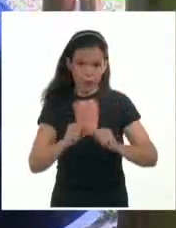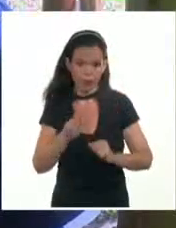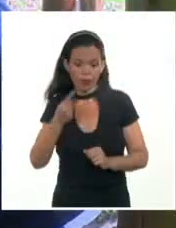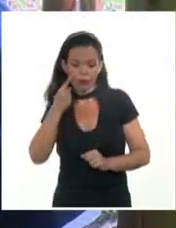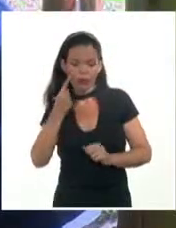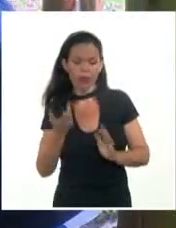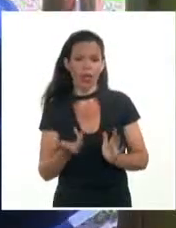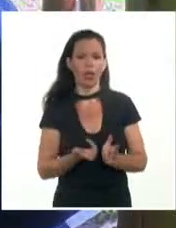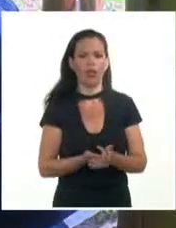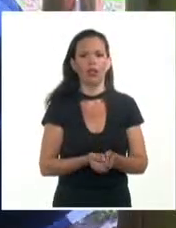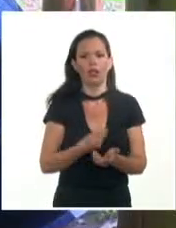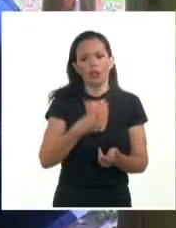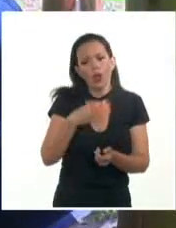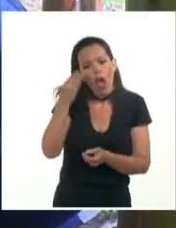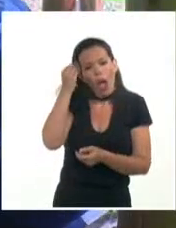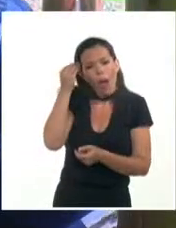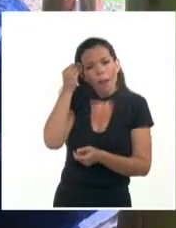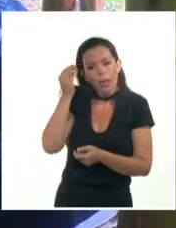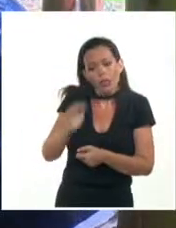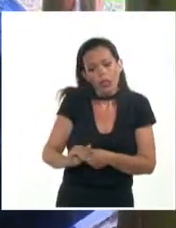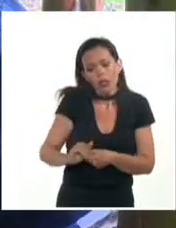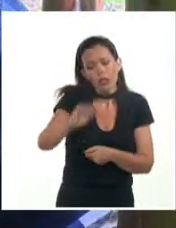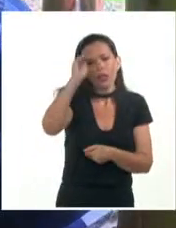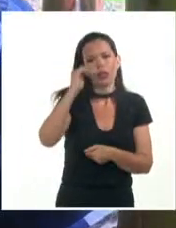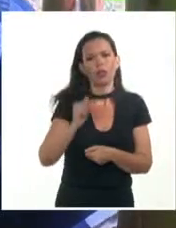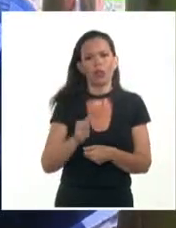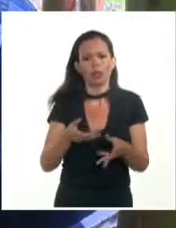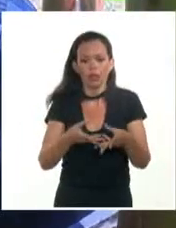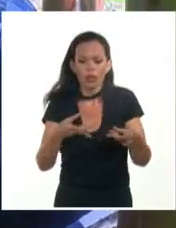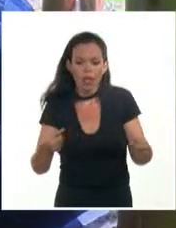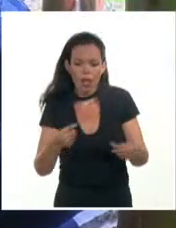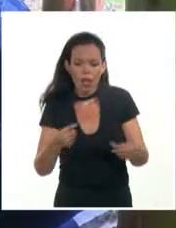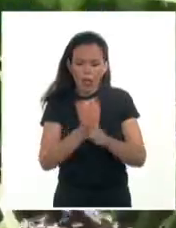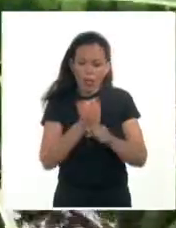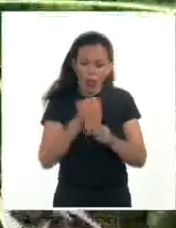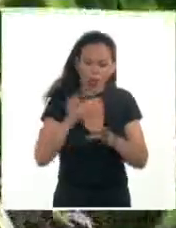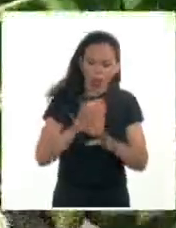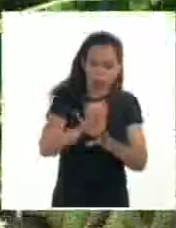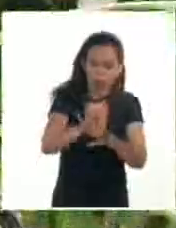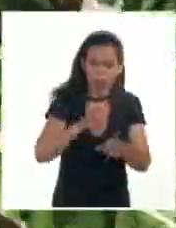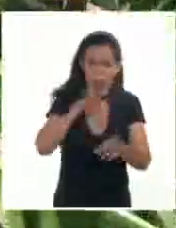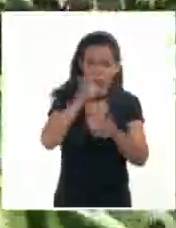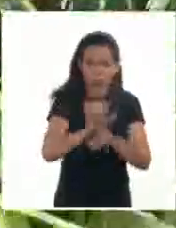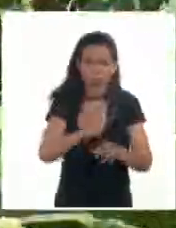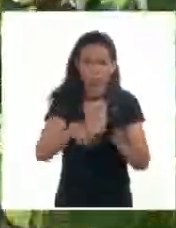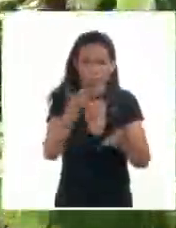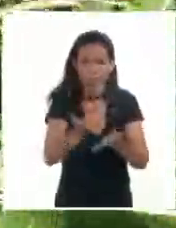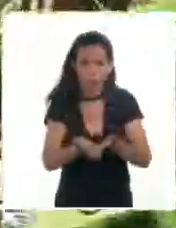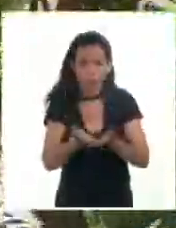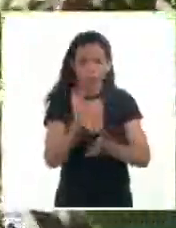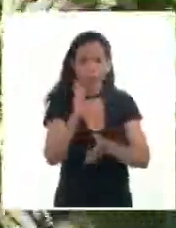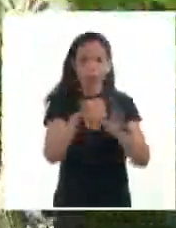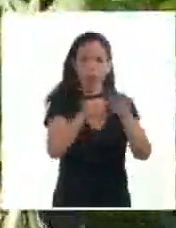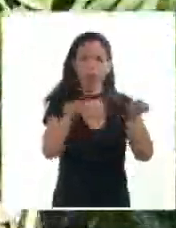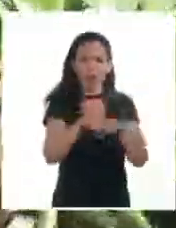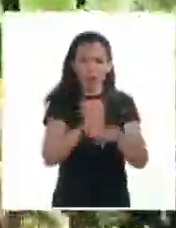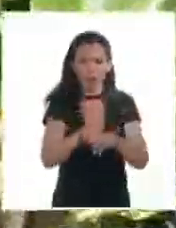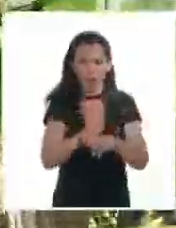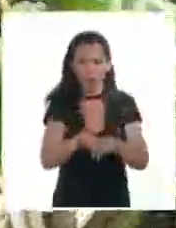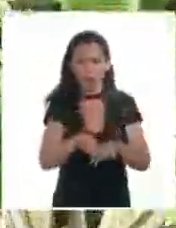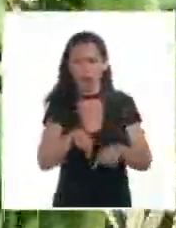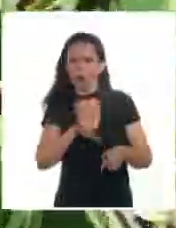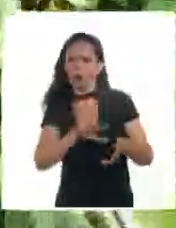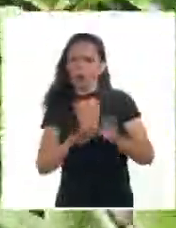mí, digo, y se hizo una siembra, una prueba acá en la finca de media hectárea de plátano FIA